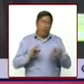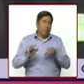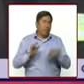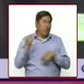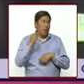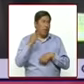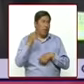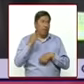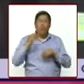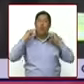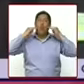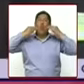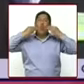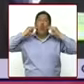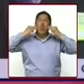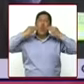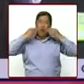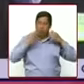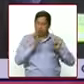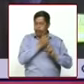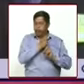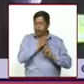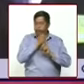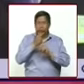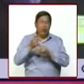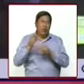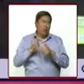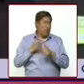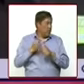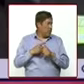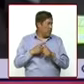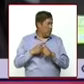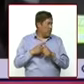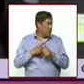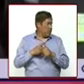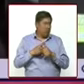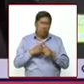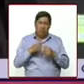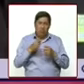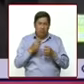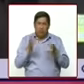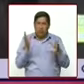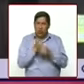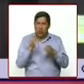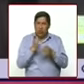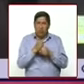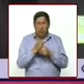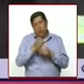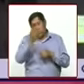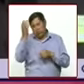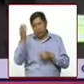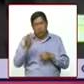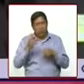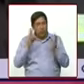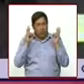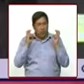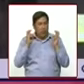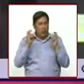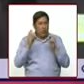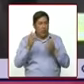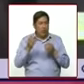En Montero, de manera preliminar, se ha obtenido hacer emitir algún criterio, como siempre sucede en estos